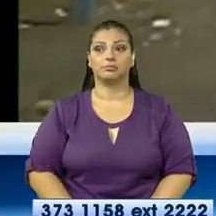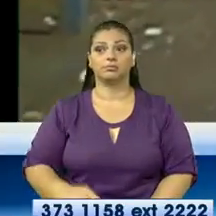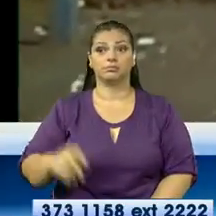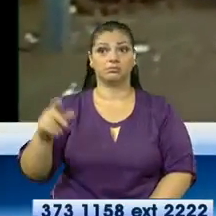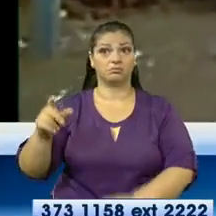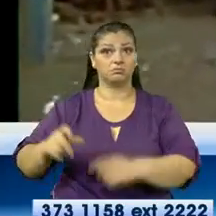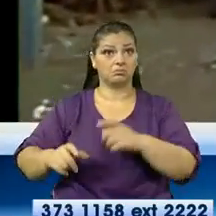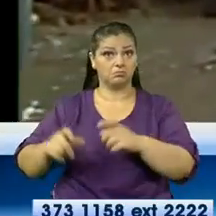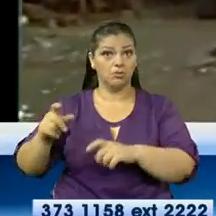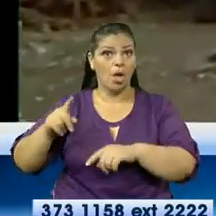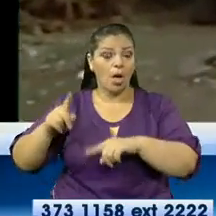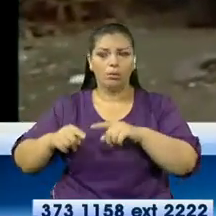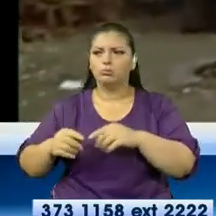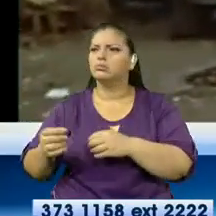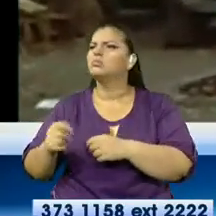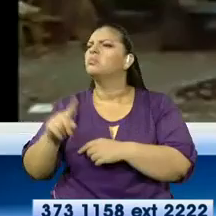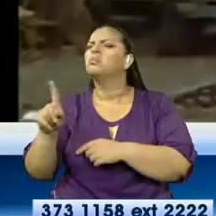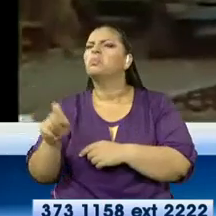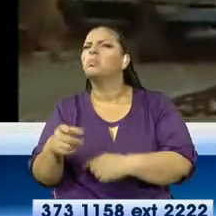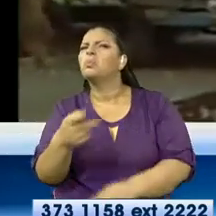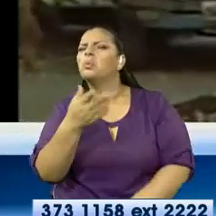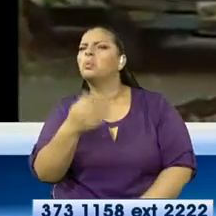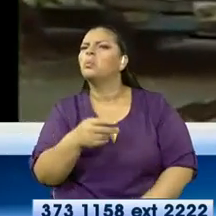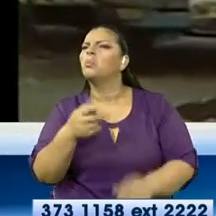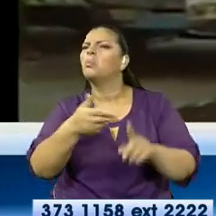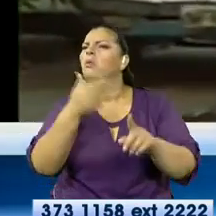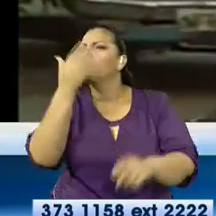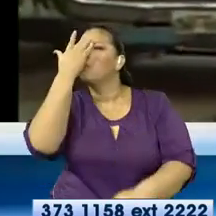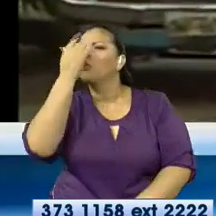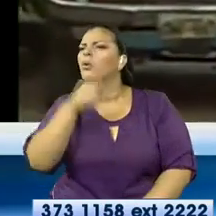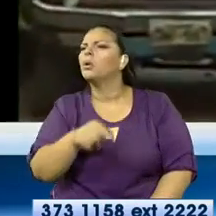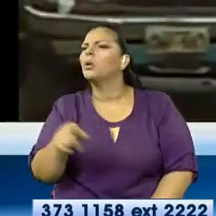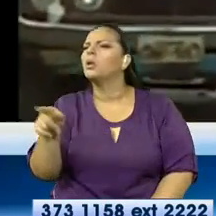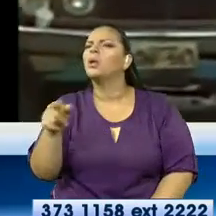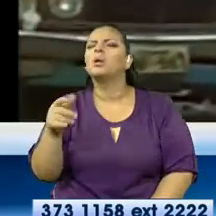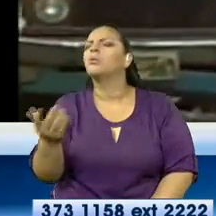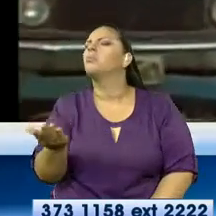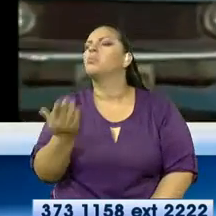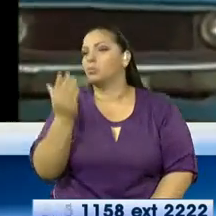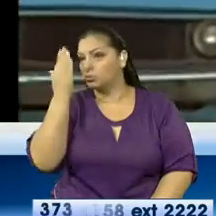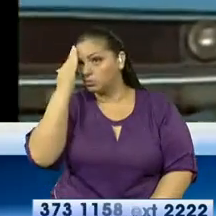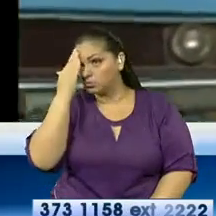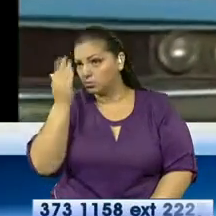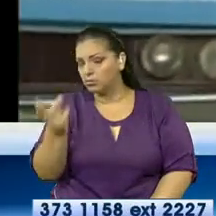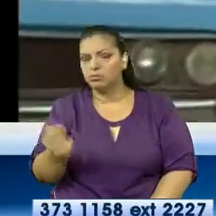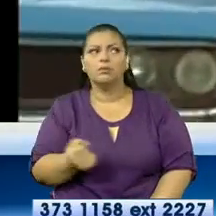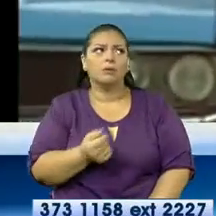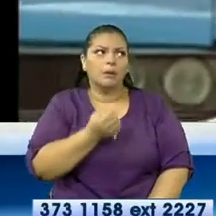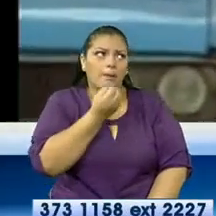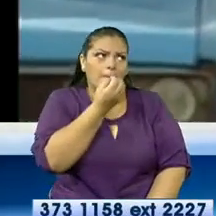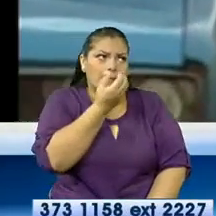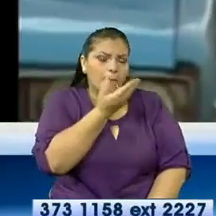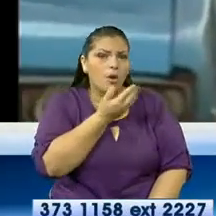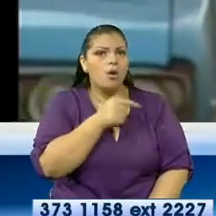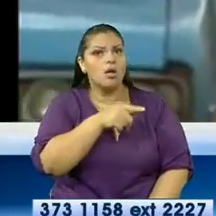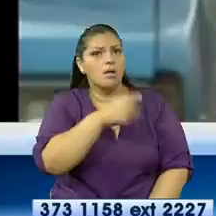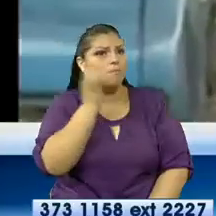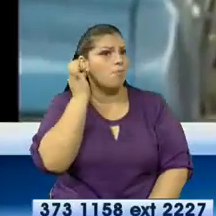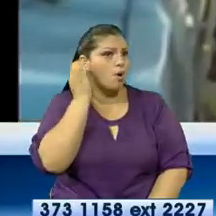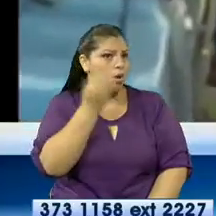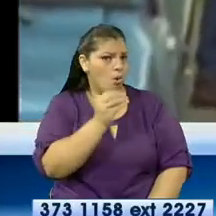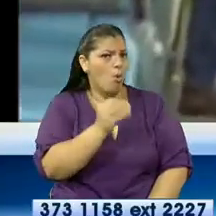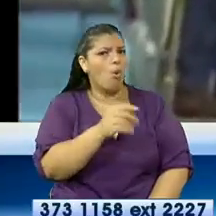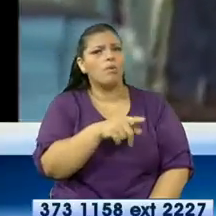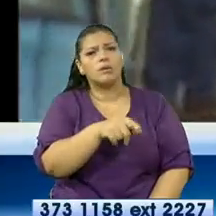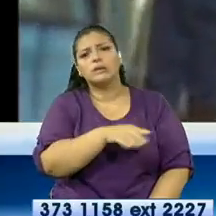joven concurría a este domicilio donde su progenitora, donde la mamá de la fallecida tenía un